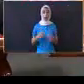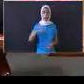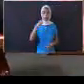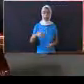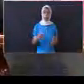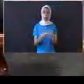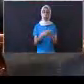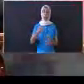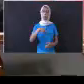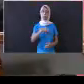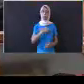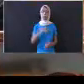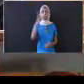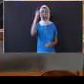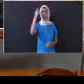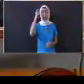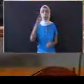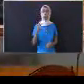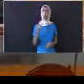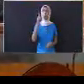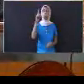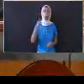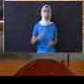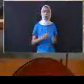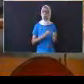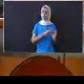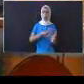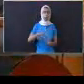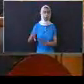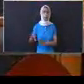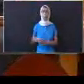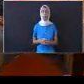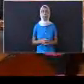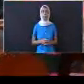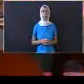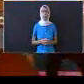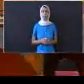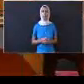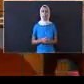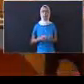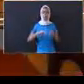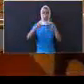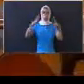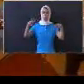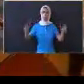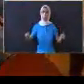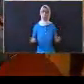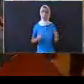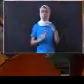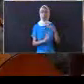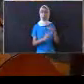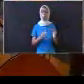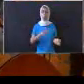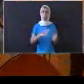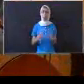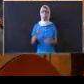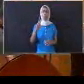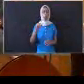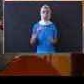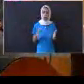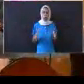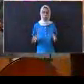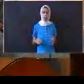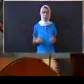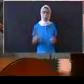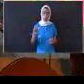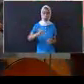sabemos que no nos vas a abandonar nunca, que aunque pasemos valle de sombra, de muerte, no temeremos mal alguno porque